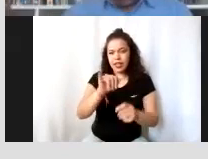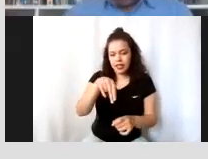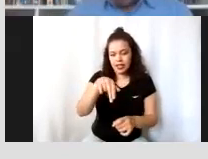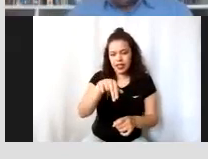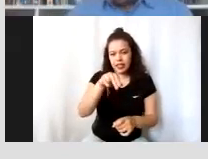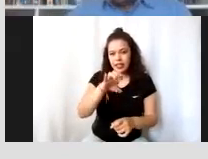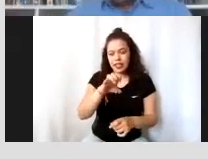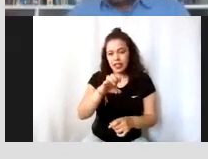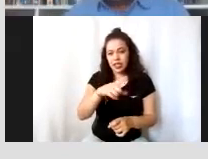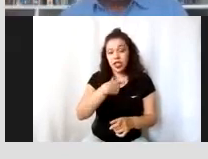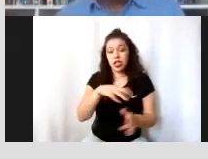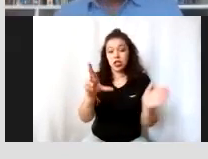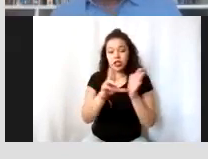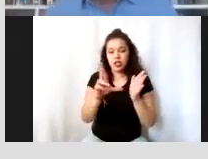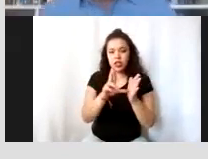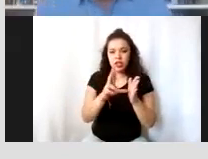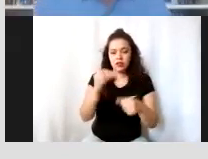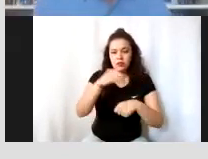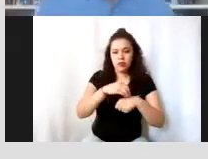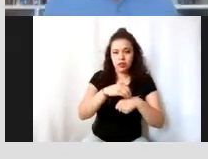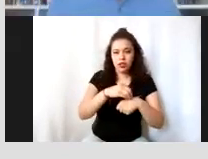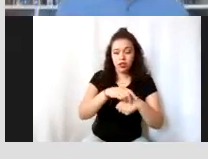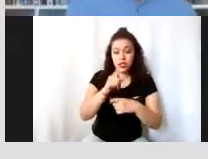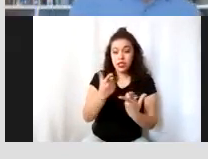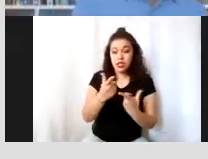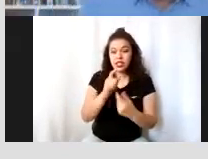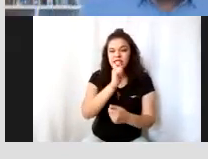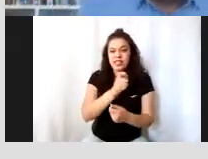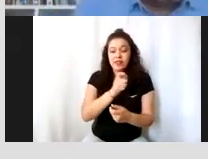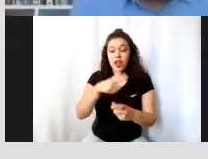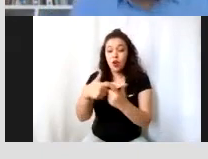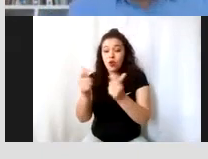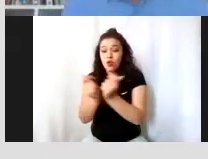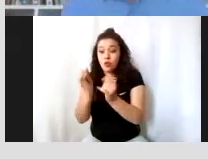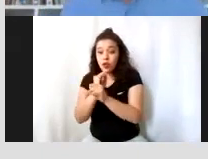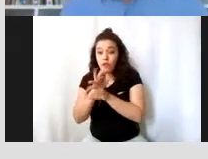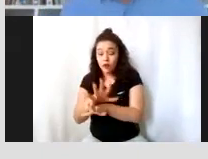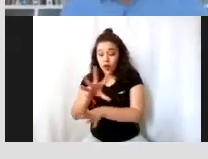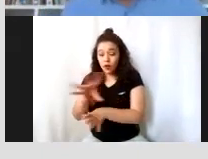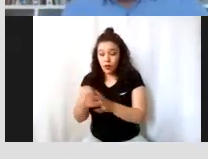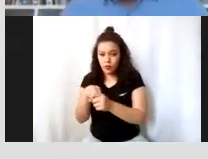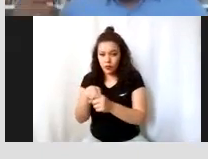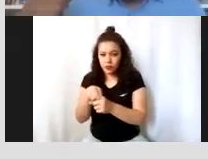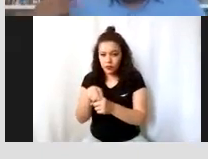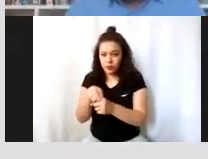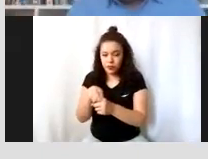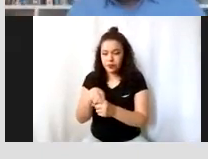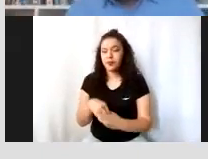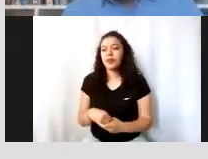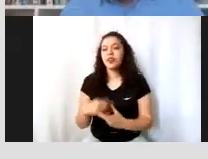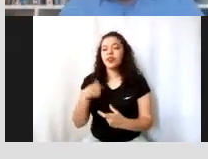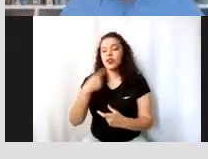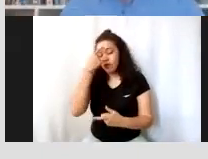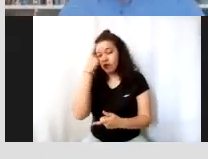recabo credencial del lector, en realidad lo que están recabando es un compendio. Y yo les recomendaría que lo